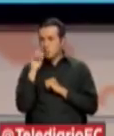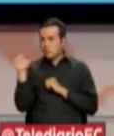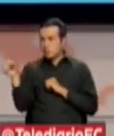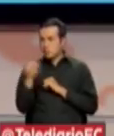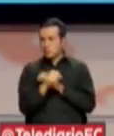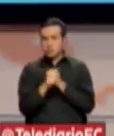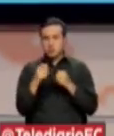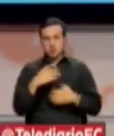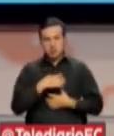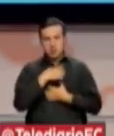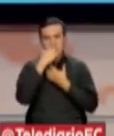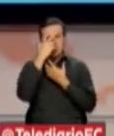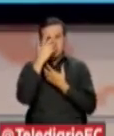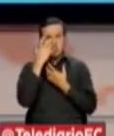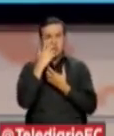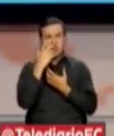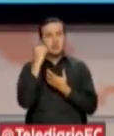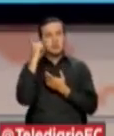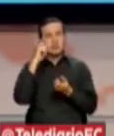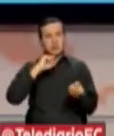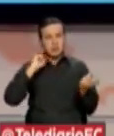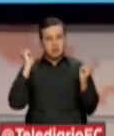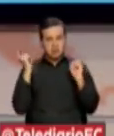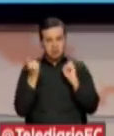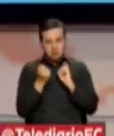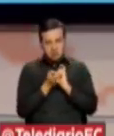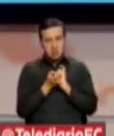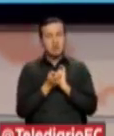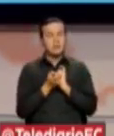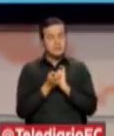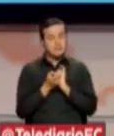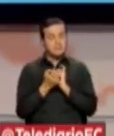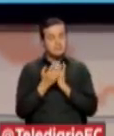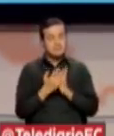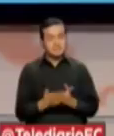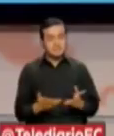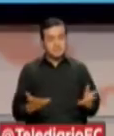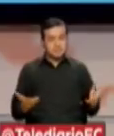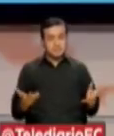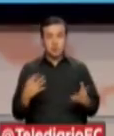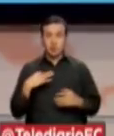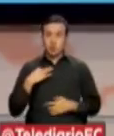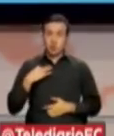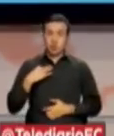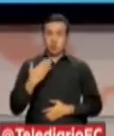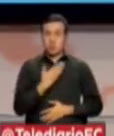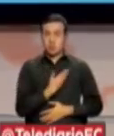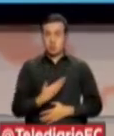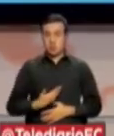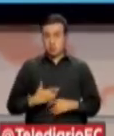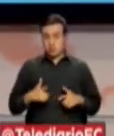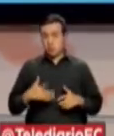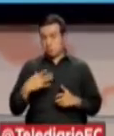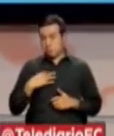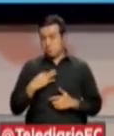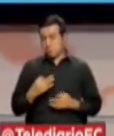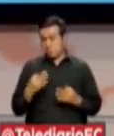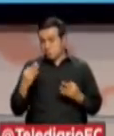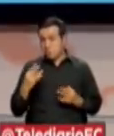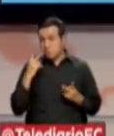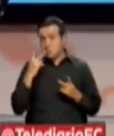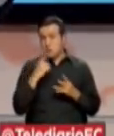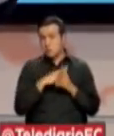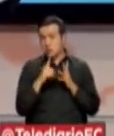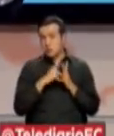estoy haciendo este reclamo porque es lo que tiene que cambiar que está buena voluntad del presidente de lenin moreno se vea en